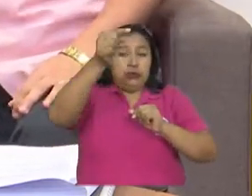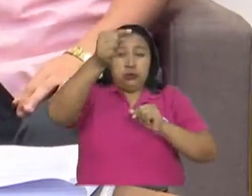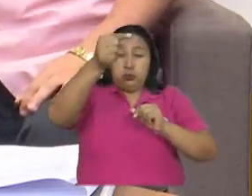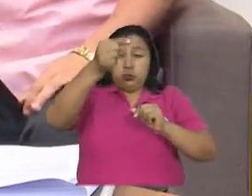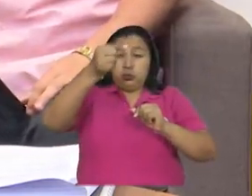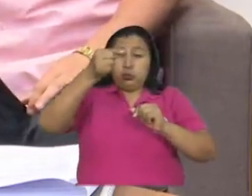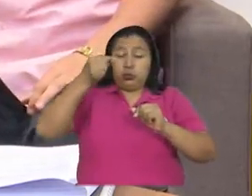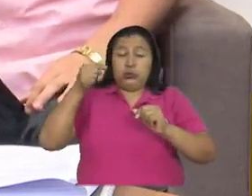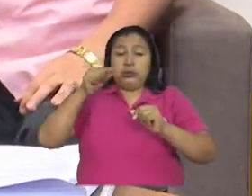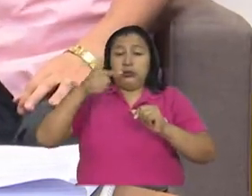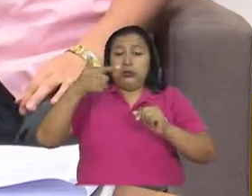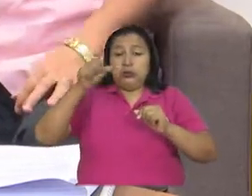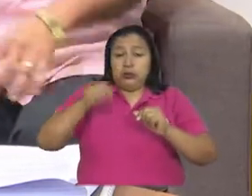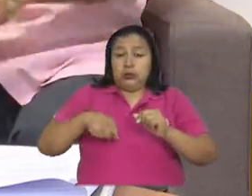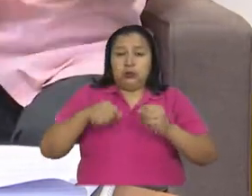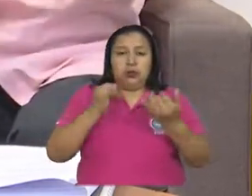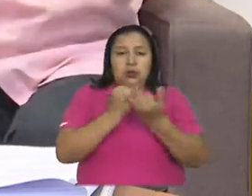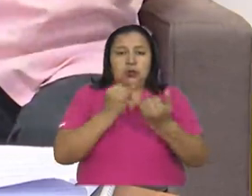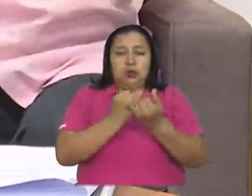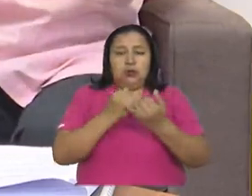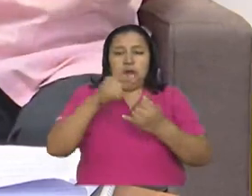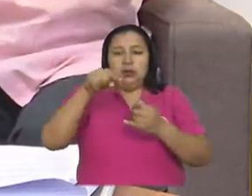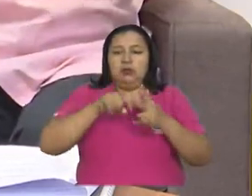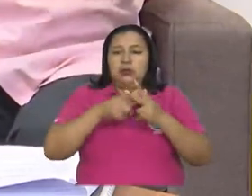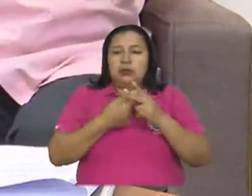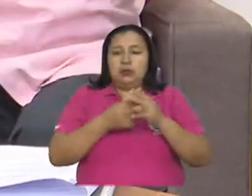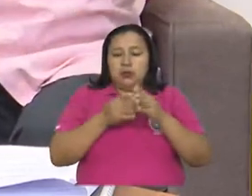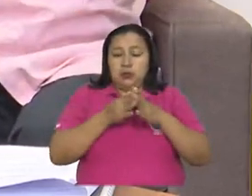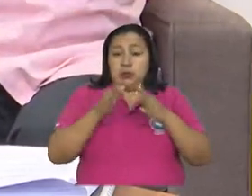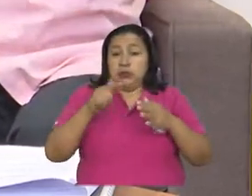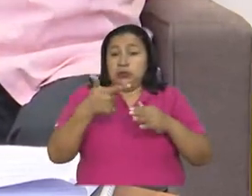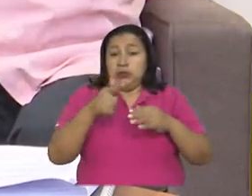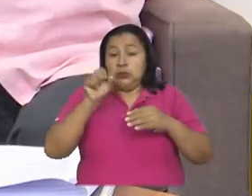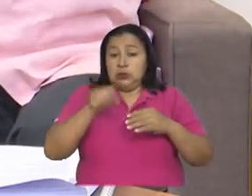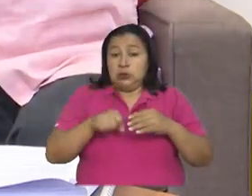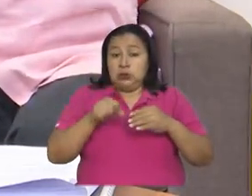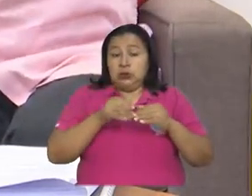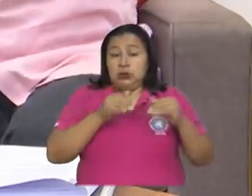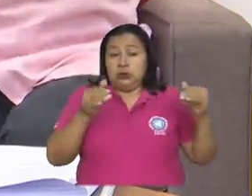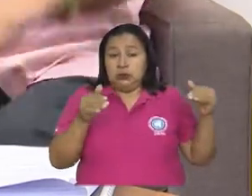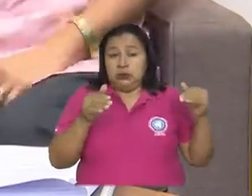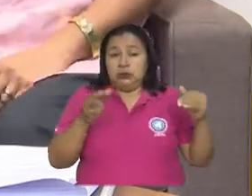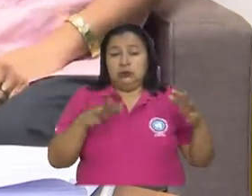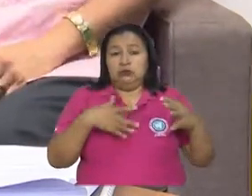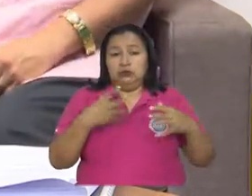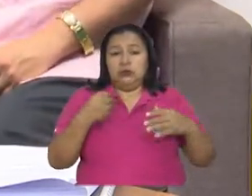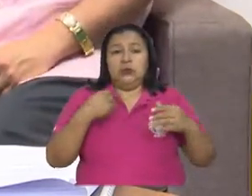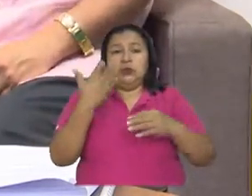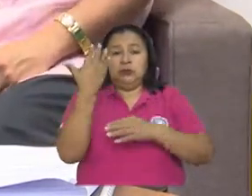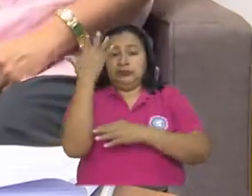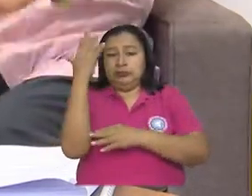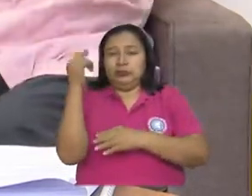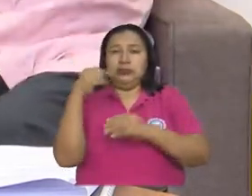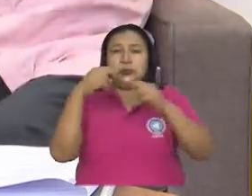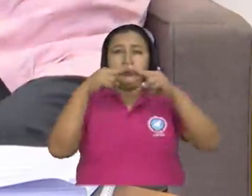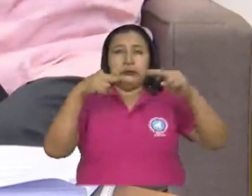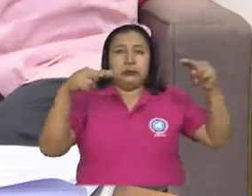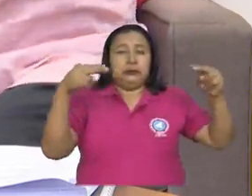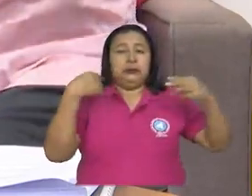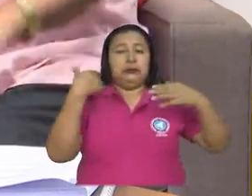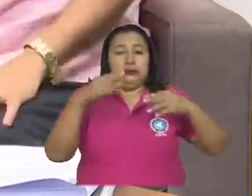sur. Y ahí vas igual que como comenzamos en el pedacito del 7 sur, quitando los postes del tendido, claro,